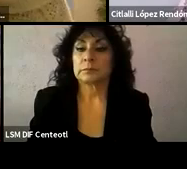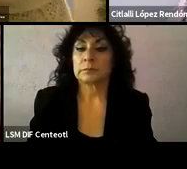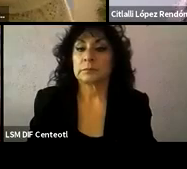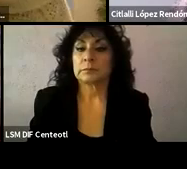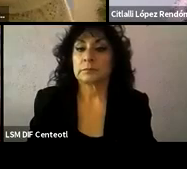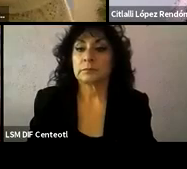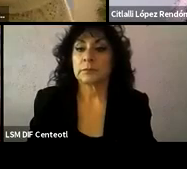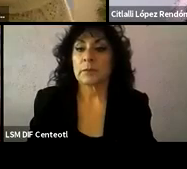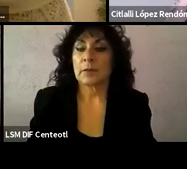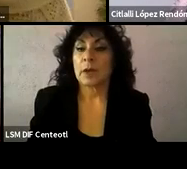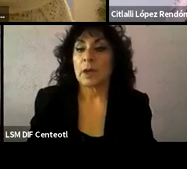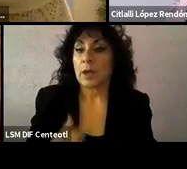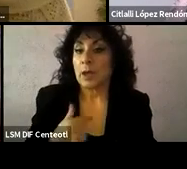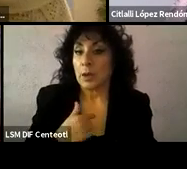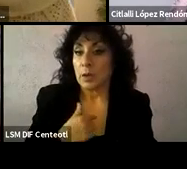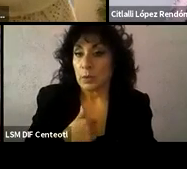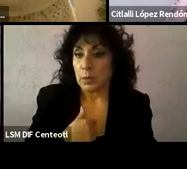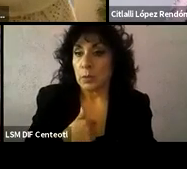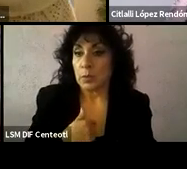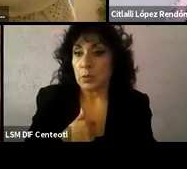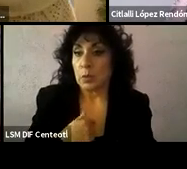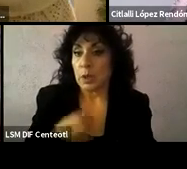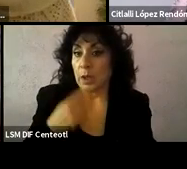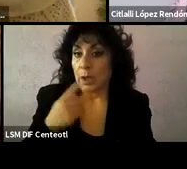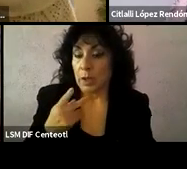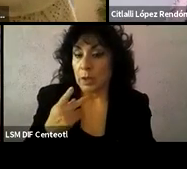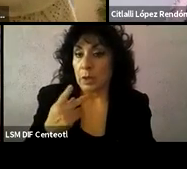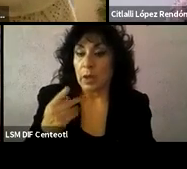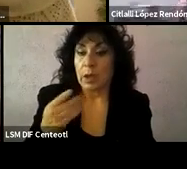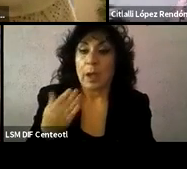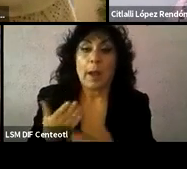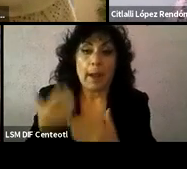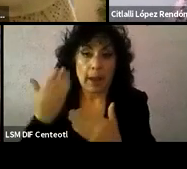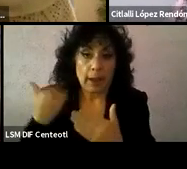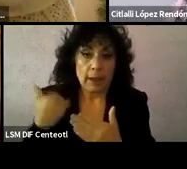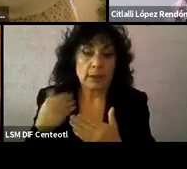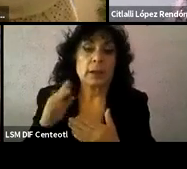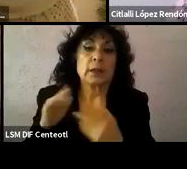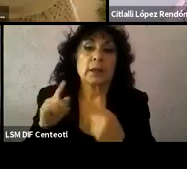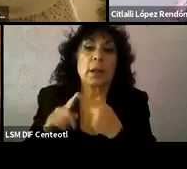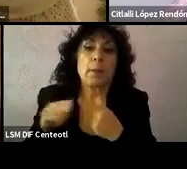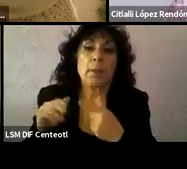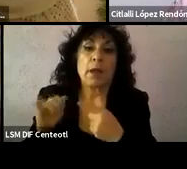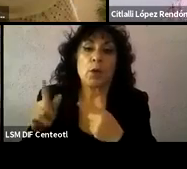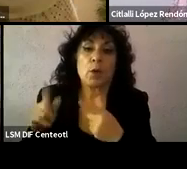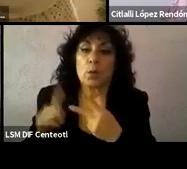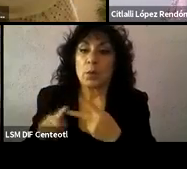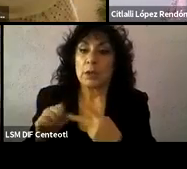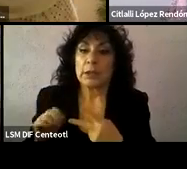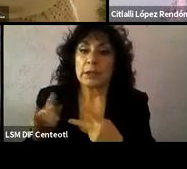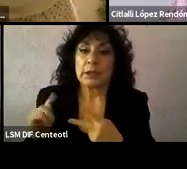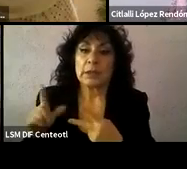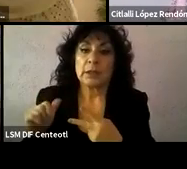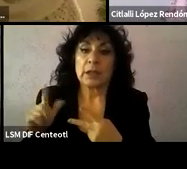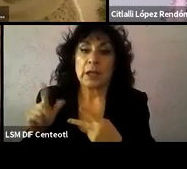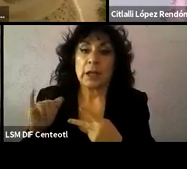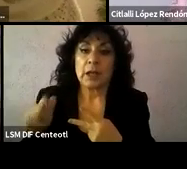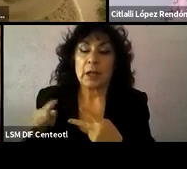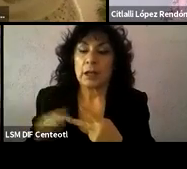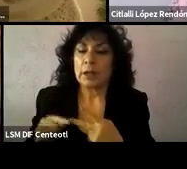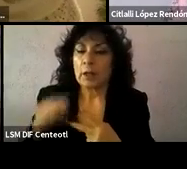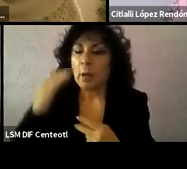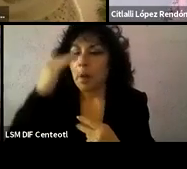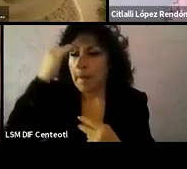bueno, y yo sumando a lo que menciona Malú y Citlali, sí, creo que es súper importante